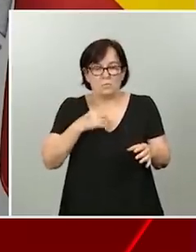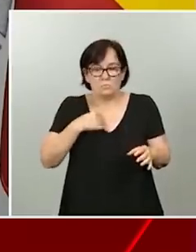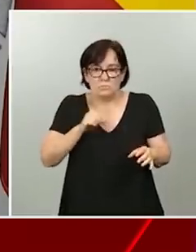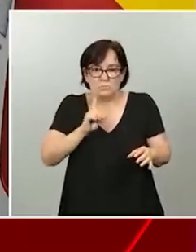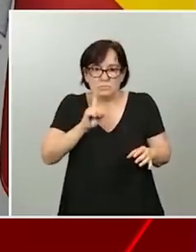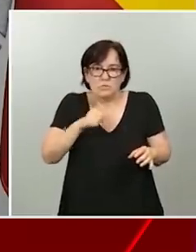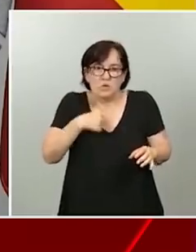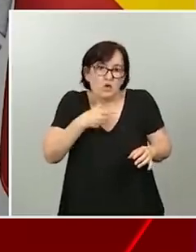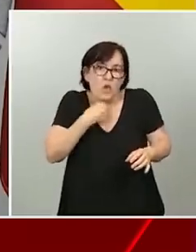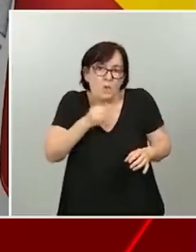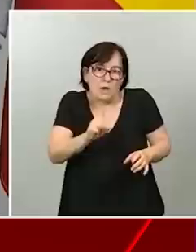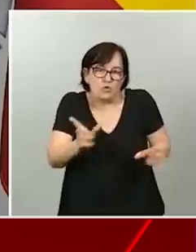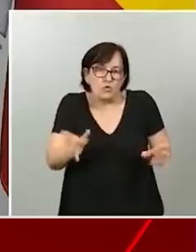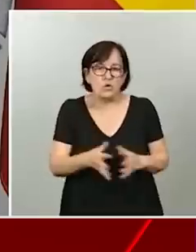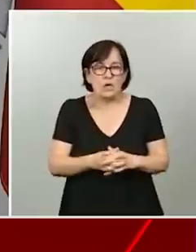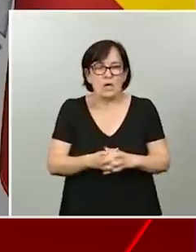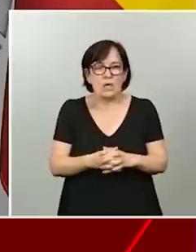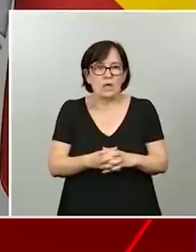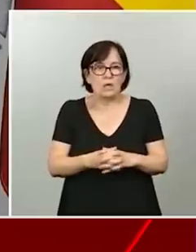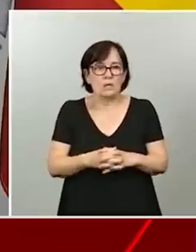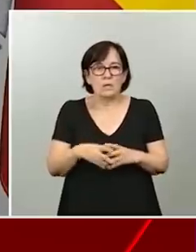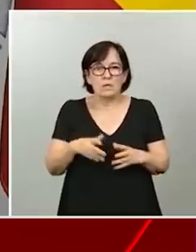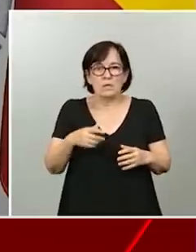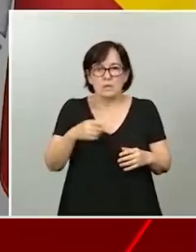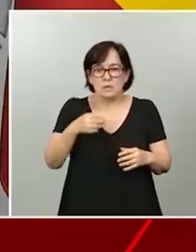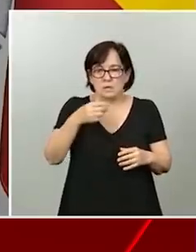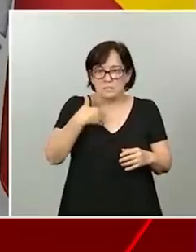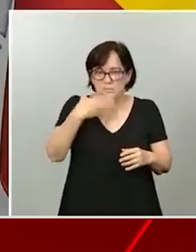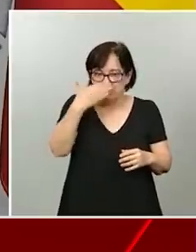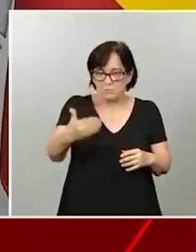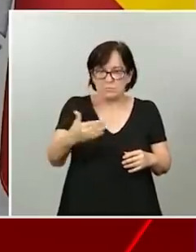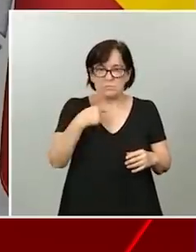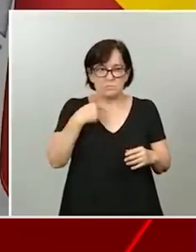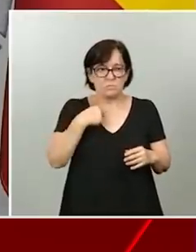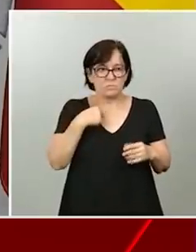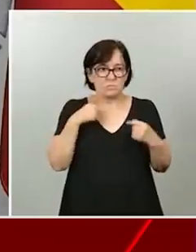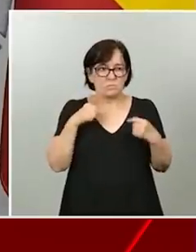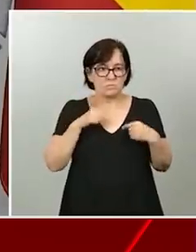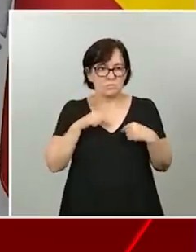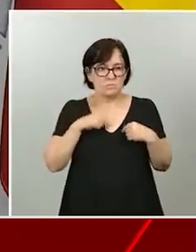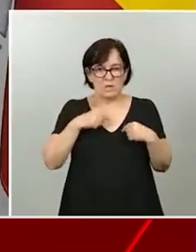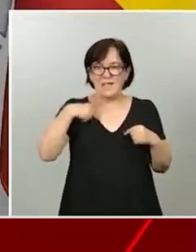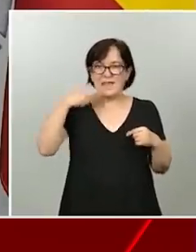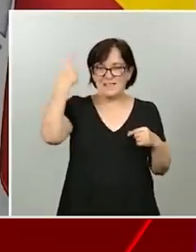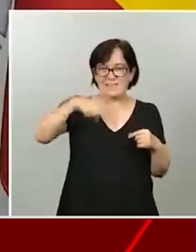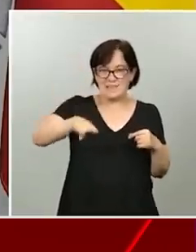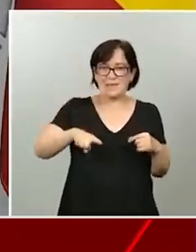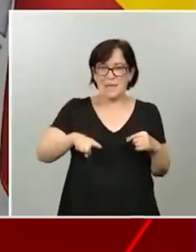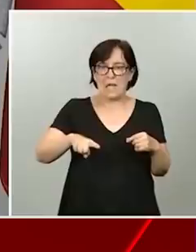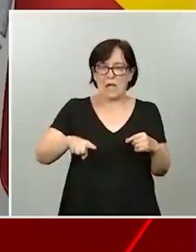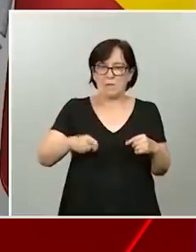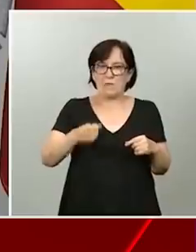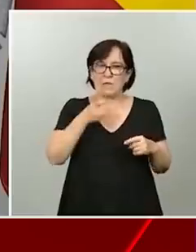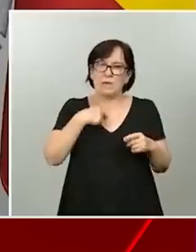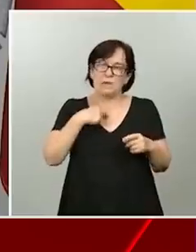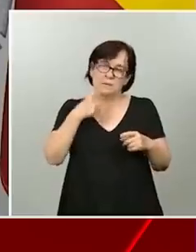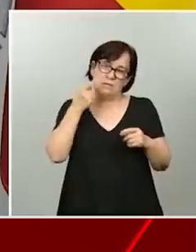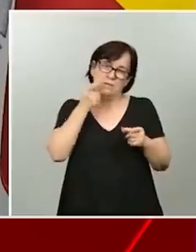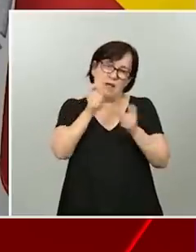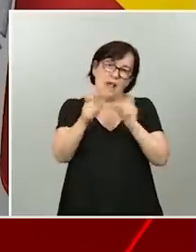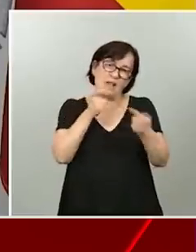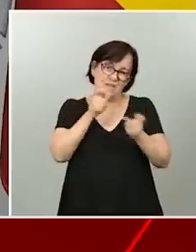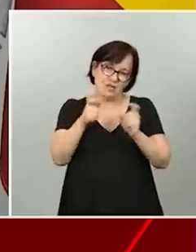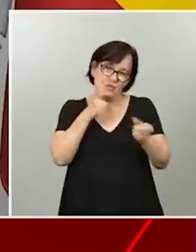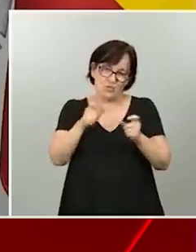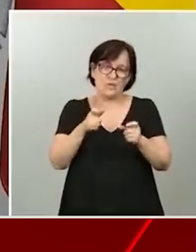primeros porque tenemos este gobierno, y tenemos este gobierno en gran parte por esa trama de financiación